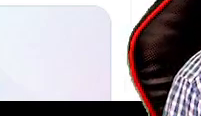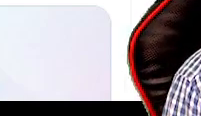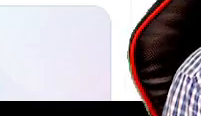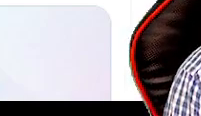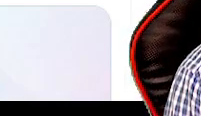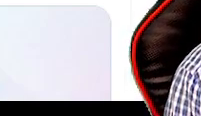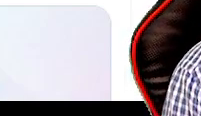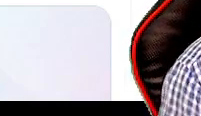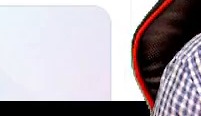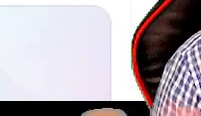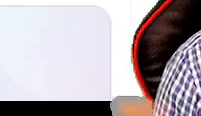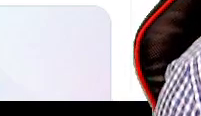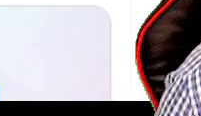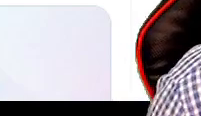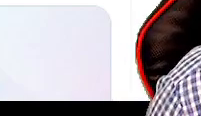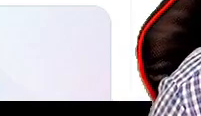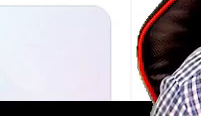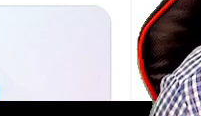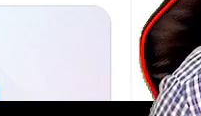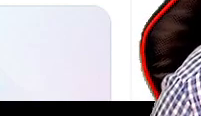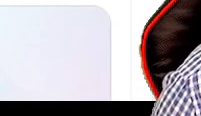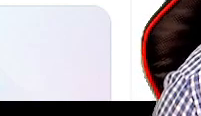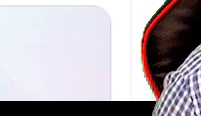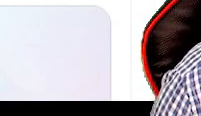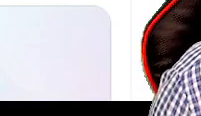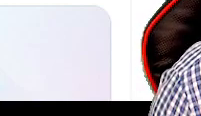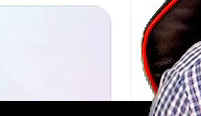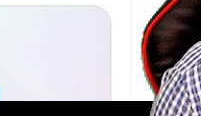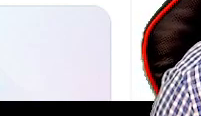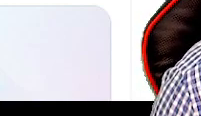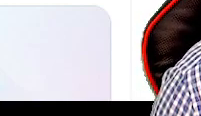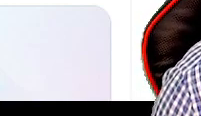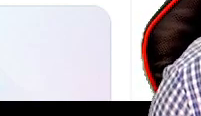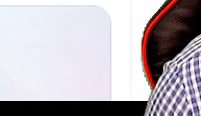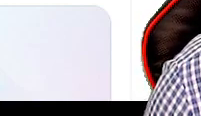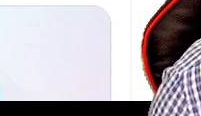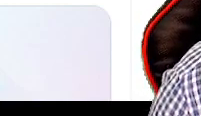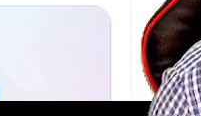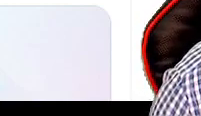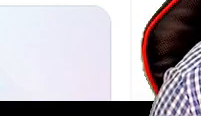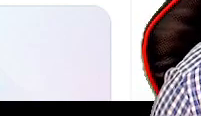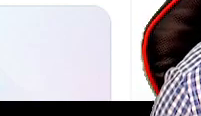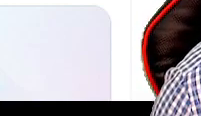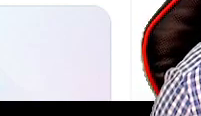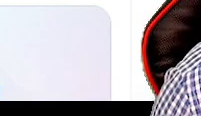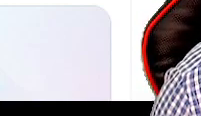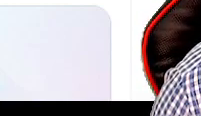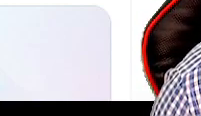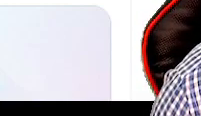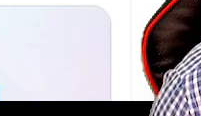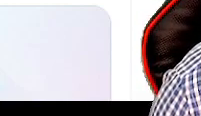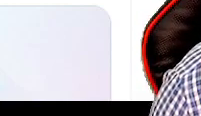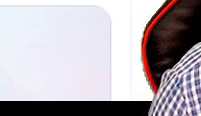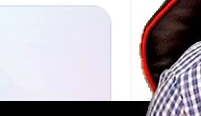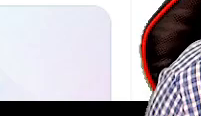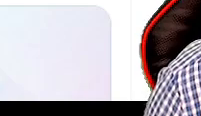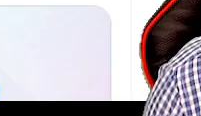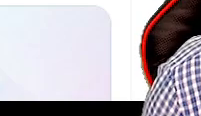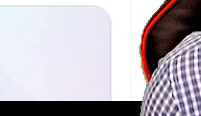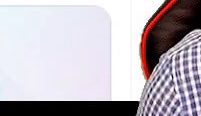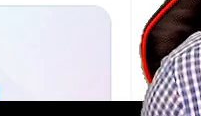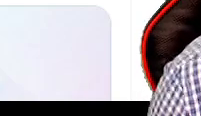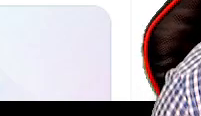varios gobernadores, entre ellos, fíjense ustedes, Silvano Aureoles, Ahí también estaba el presidente del PRD, Jesús